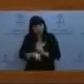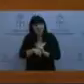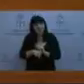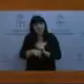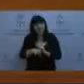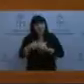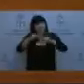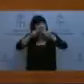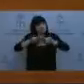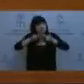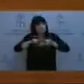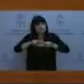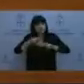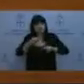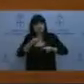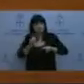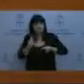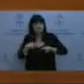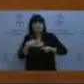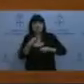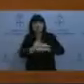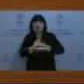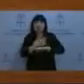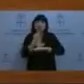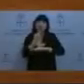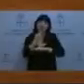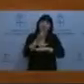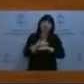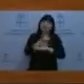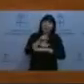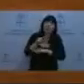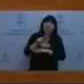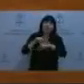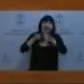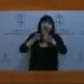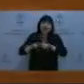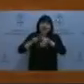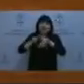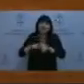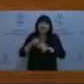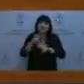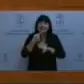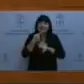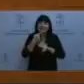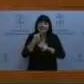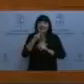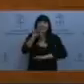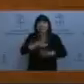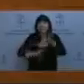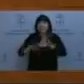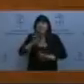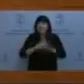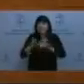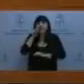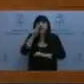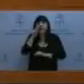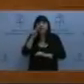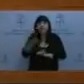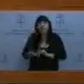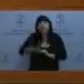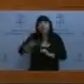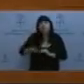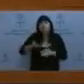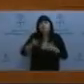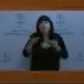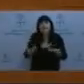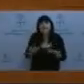Y aquí sí que el gobierno No puede echar la culpa a nadie Analiza una cosa que es En la escala organizativa ¿Qué valor tiene el turismo? Criterios objetivos 17